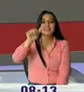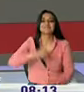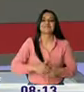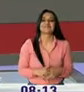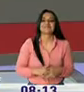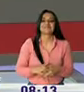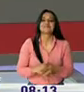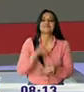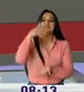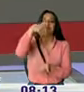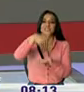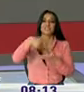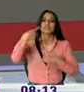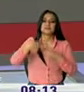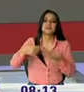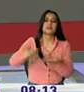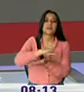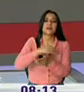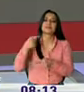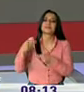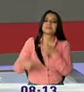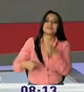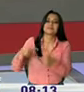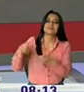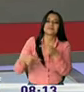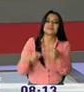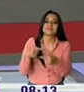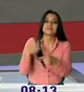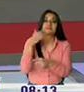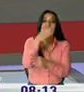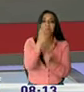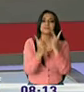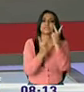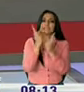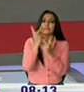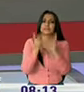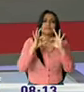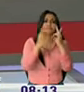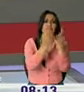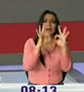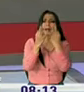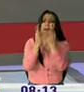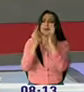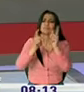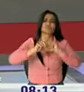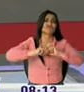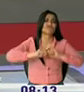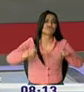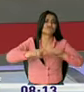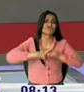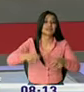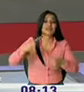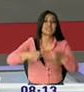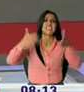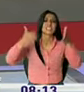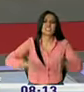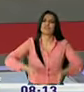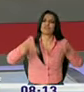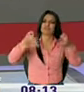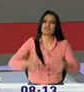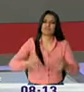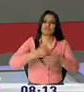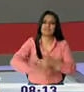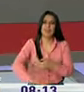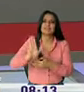es un barrio tradicional donde hay muchísimas familias quiteñas, pero de cepa. Y ahí nos van a